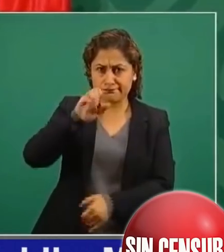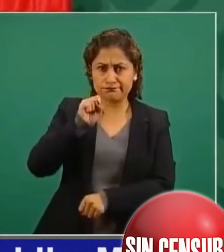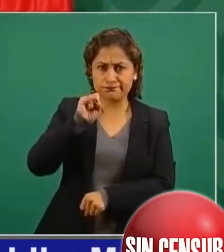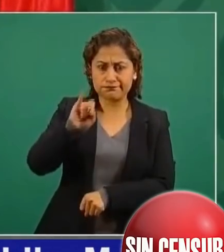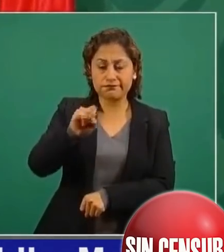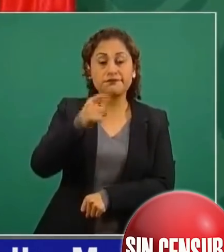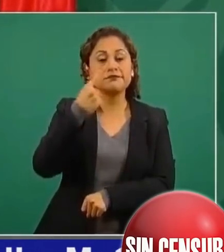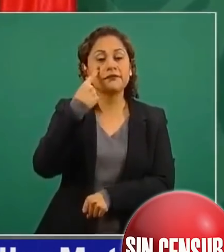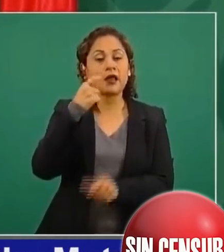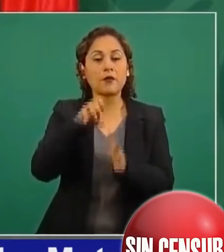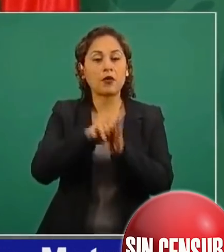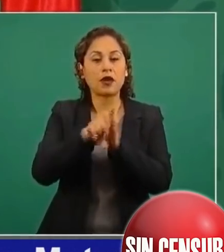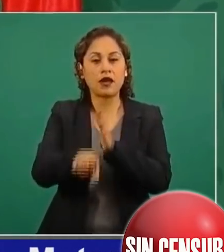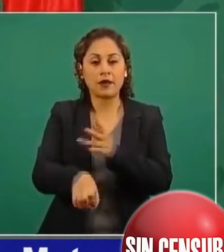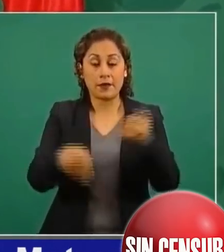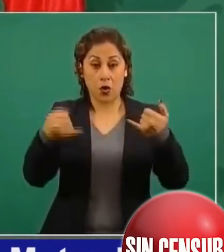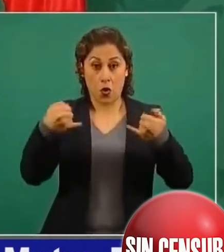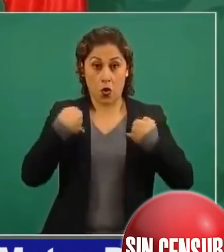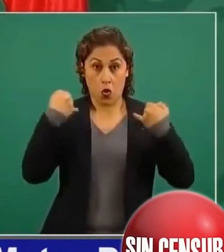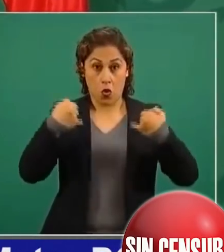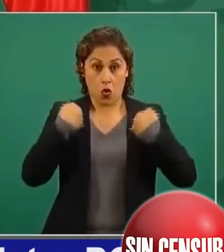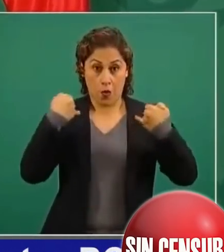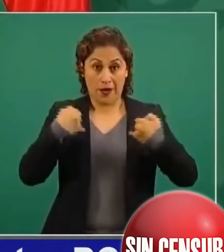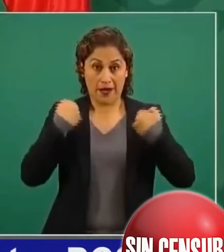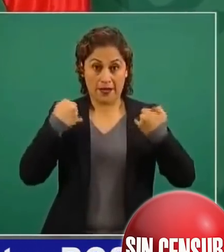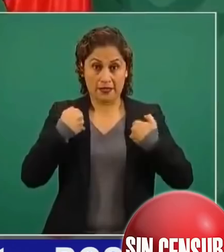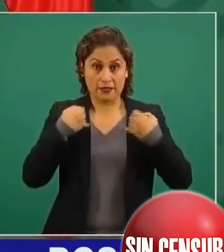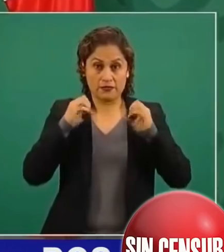todos, o la mayoría,